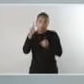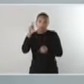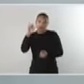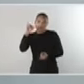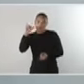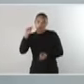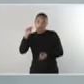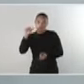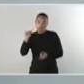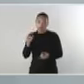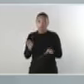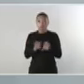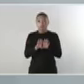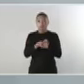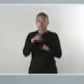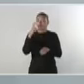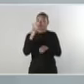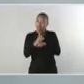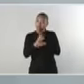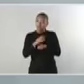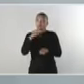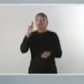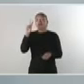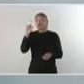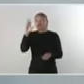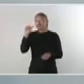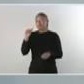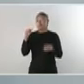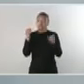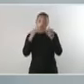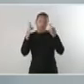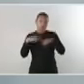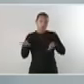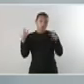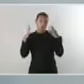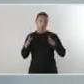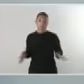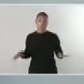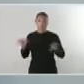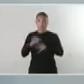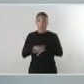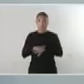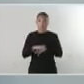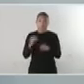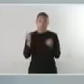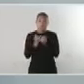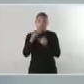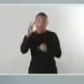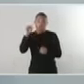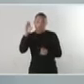que aunque la vaca se vista de Mona sigue siendo vaca Muchas gracias